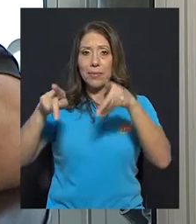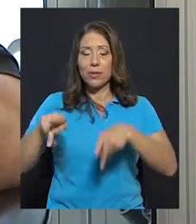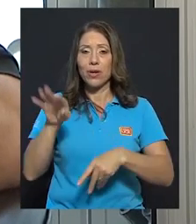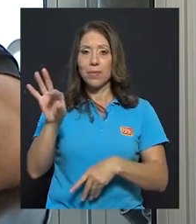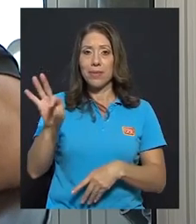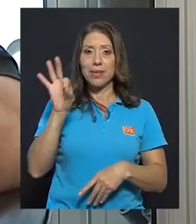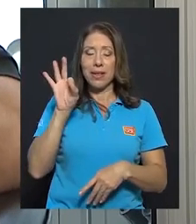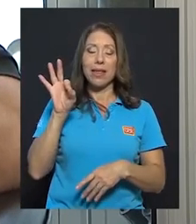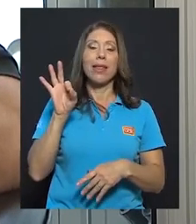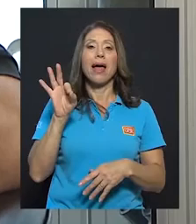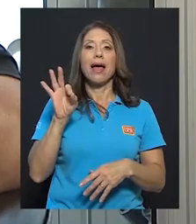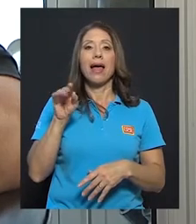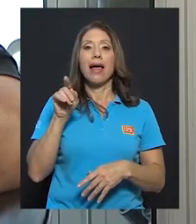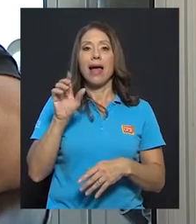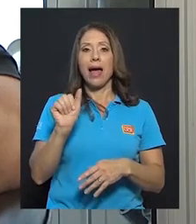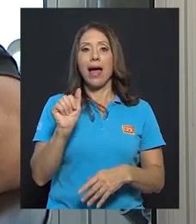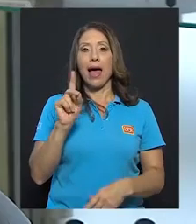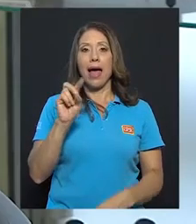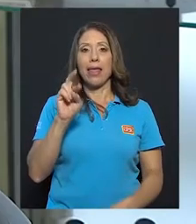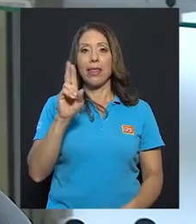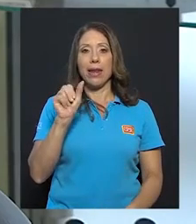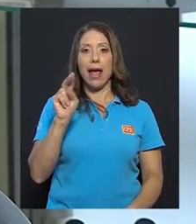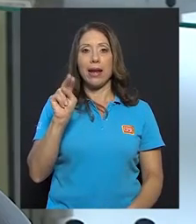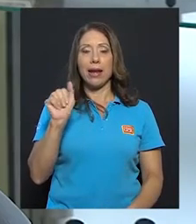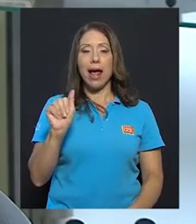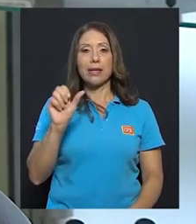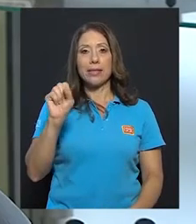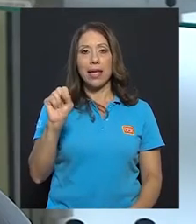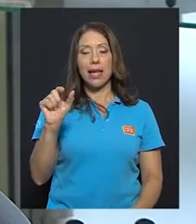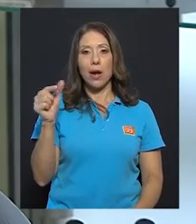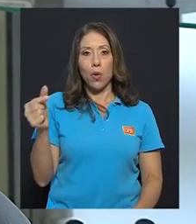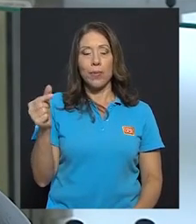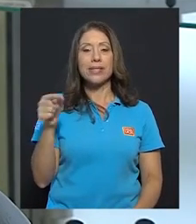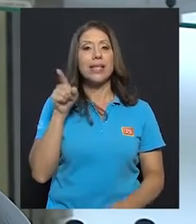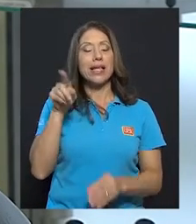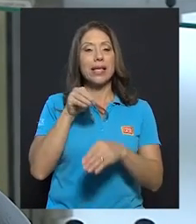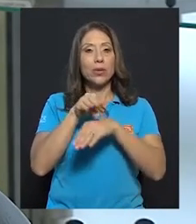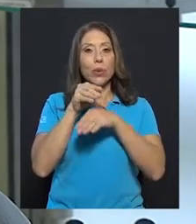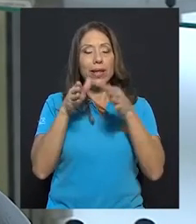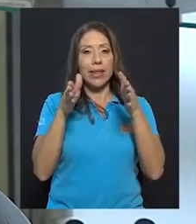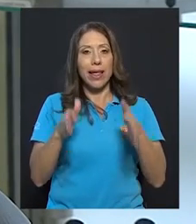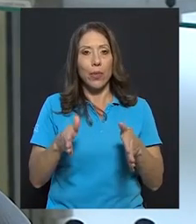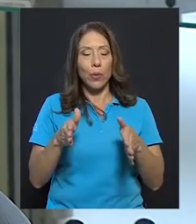nuestra invitada, quien es Adriana Sequeira Gómez. Ella es